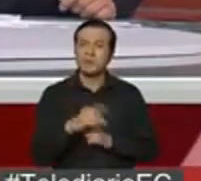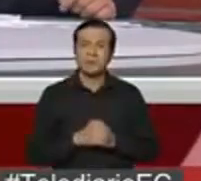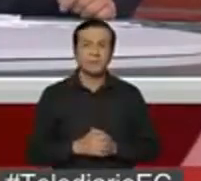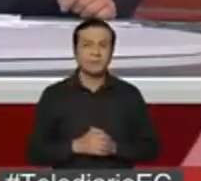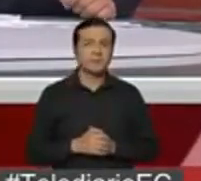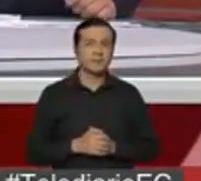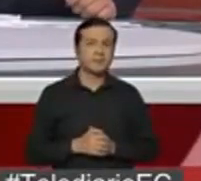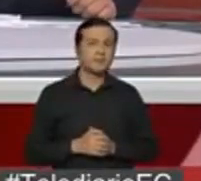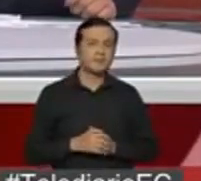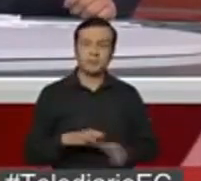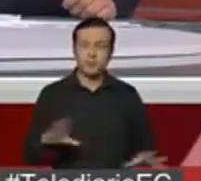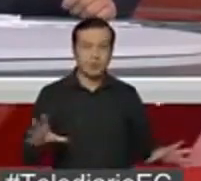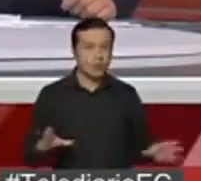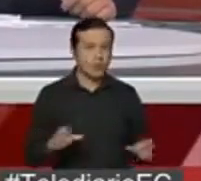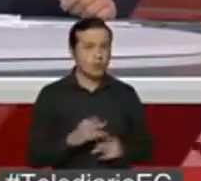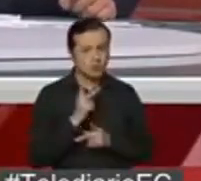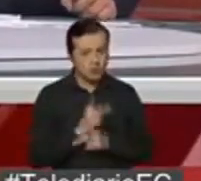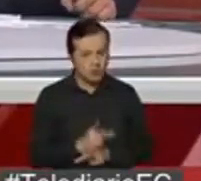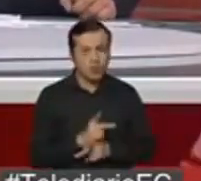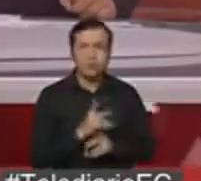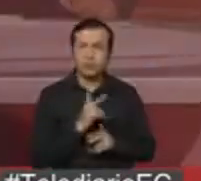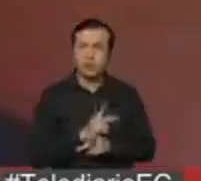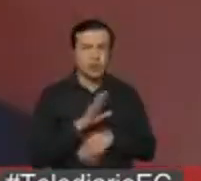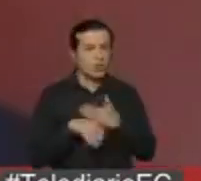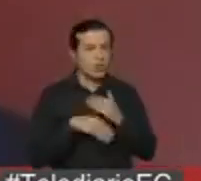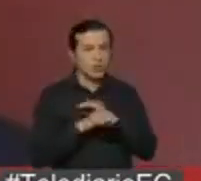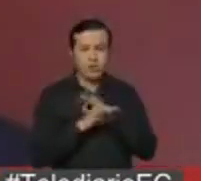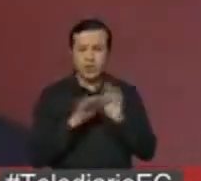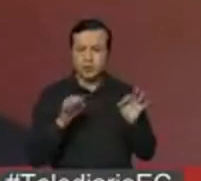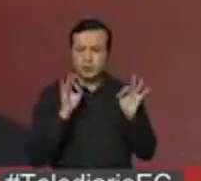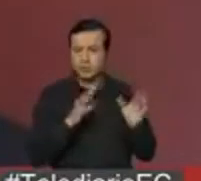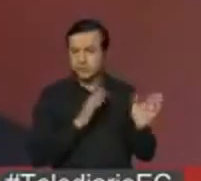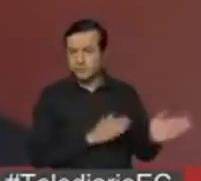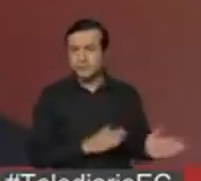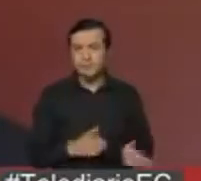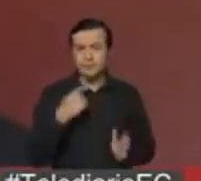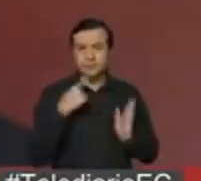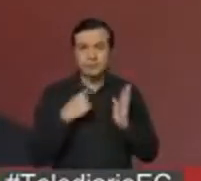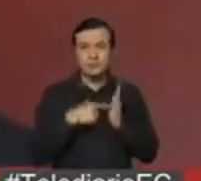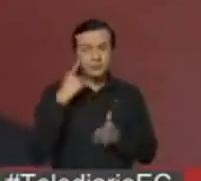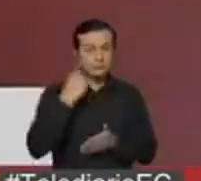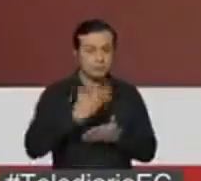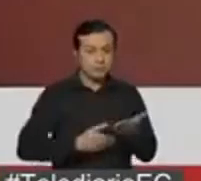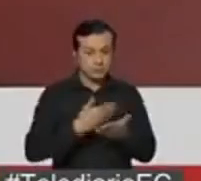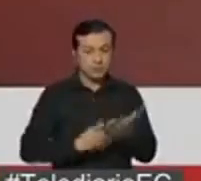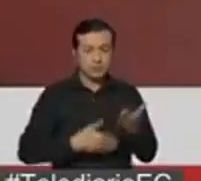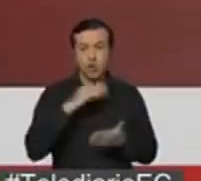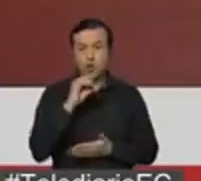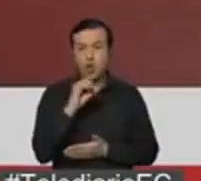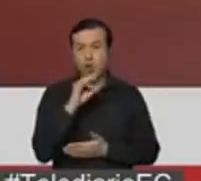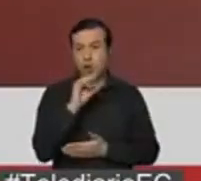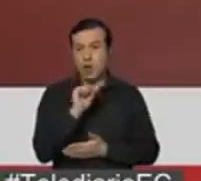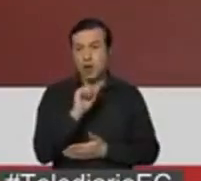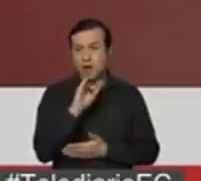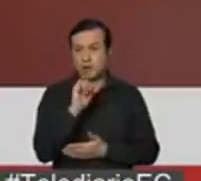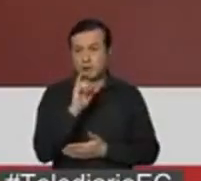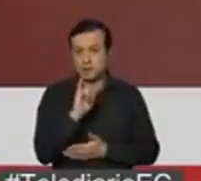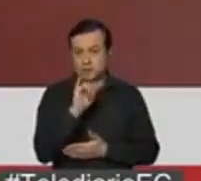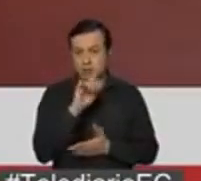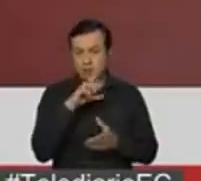Bueno, porque se han tomado todas las medidas del caso, las medidas biosanitarias del caso. Hay un documento que emitió la OASI que se llama Take Off,